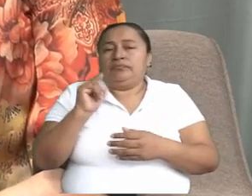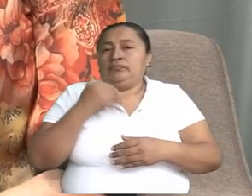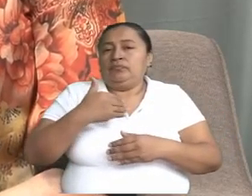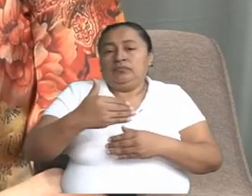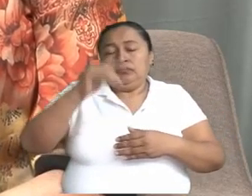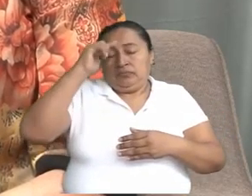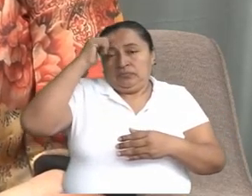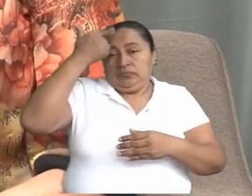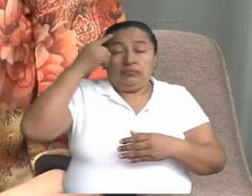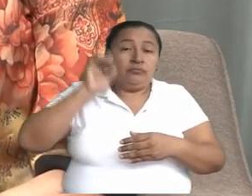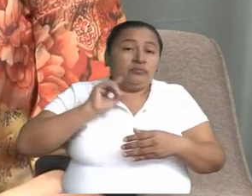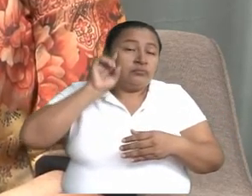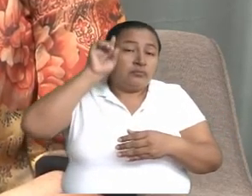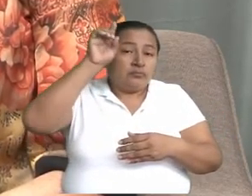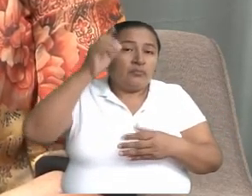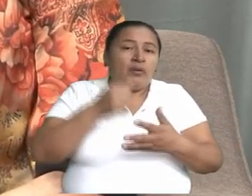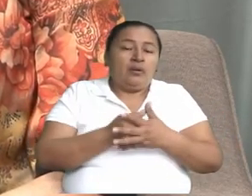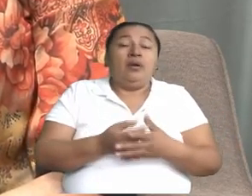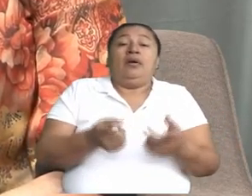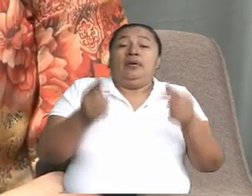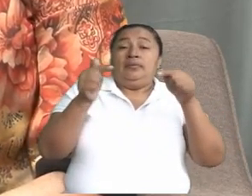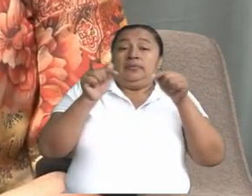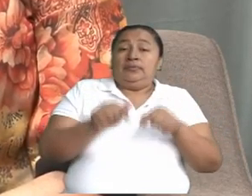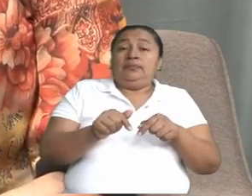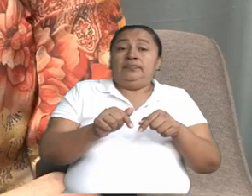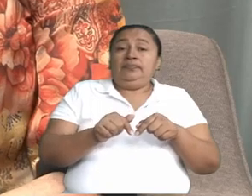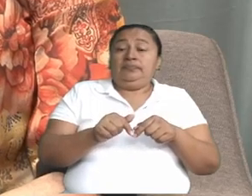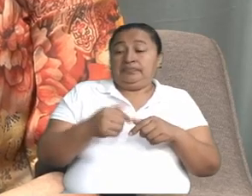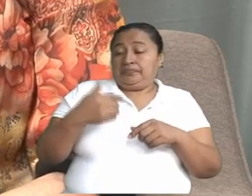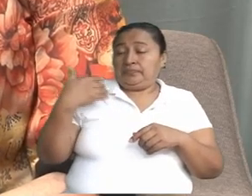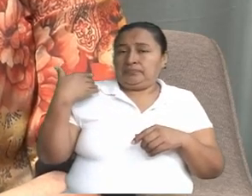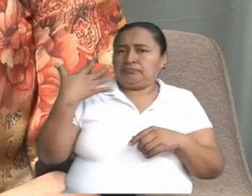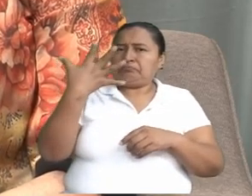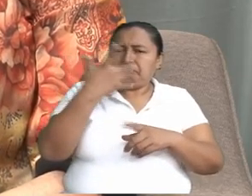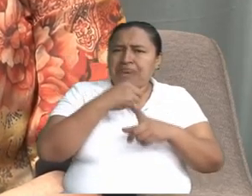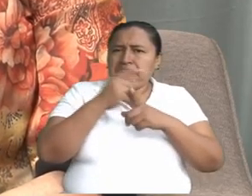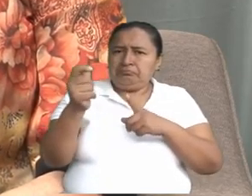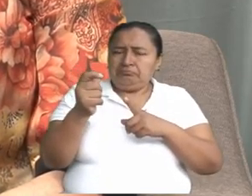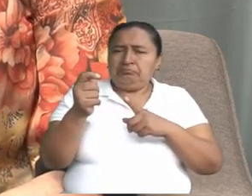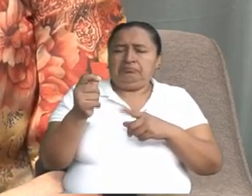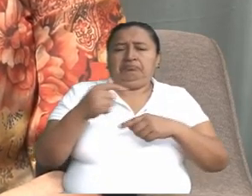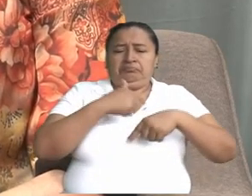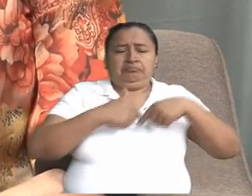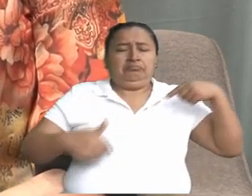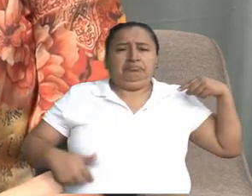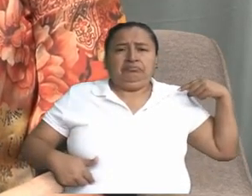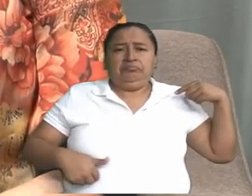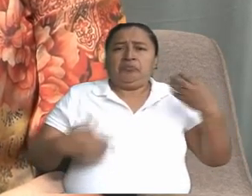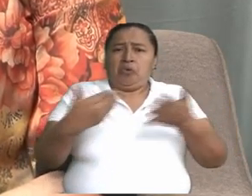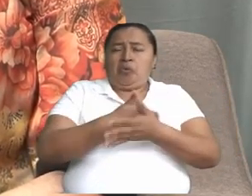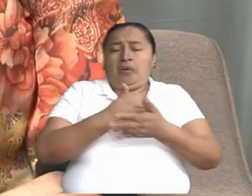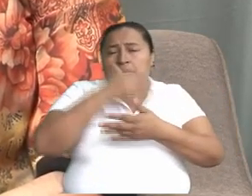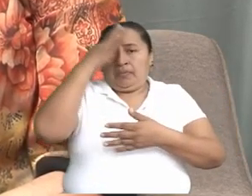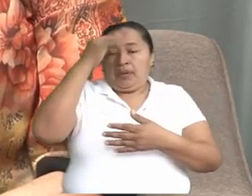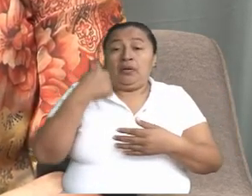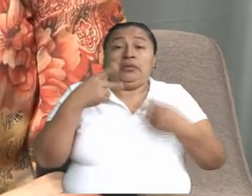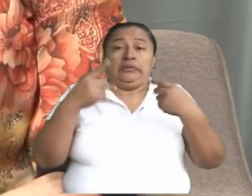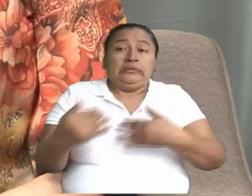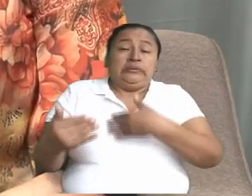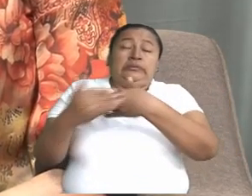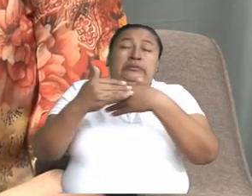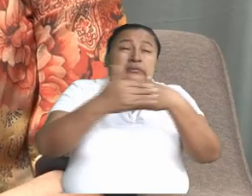Y ahora, pues a escasos 5 meses al frente del gobierno, pues las exigencias de